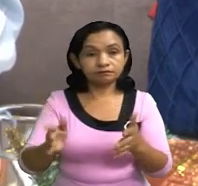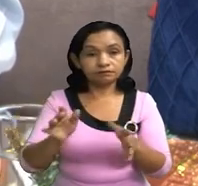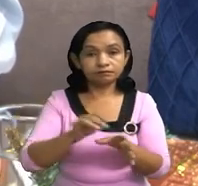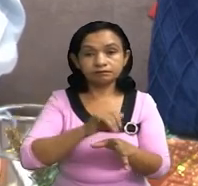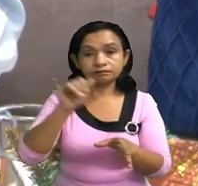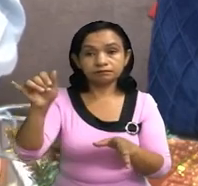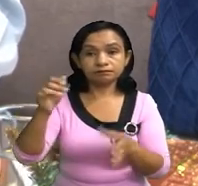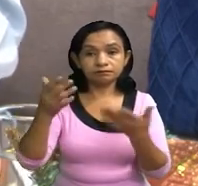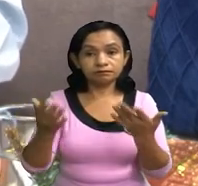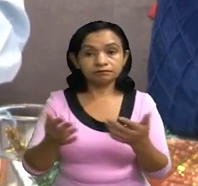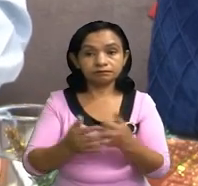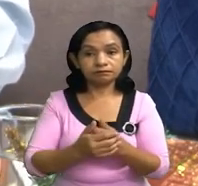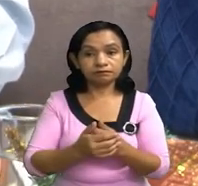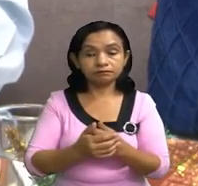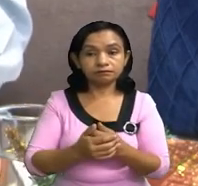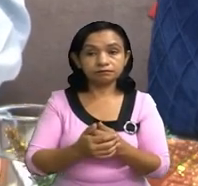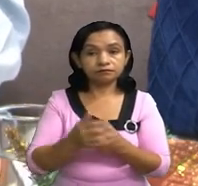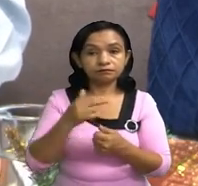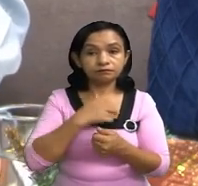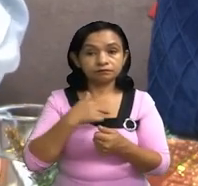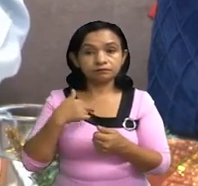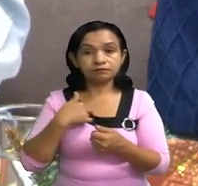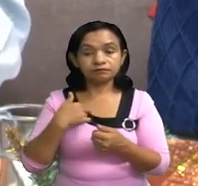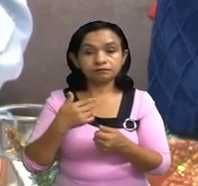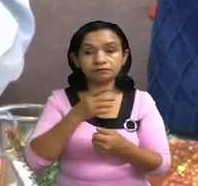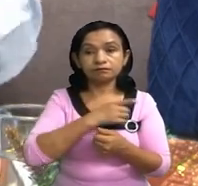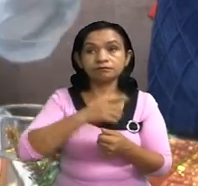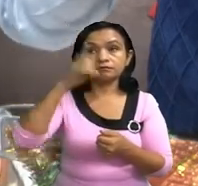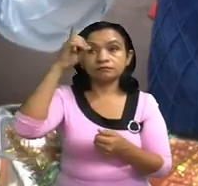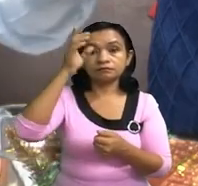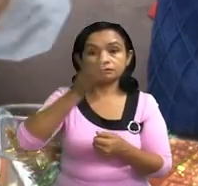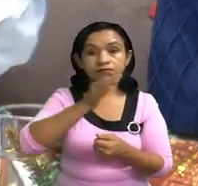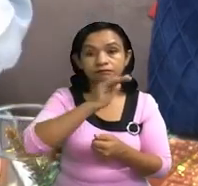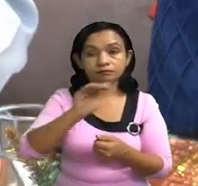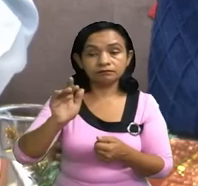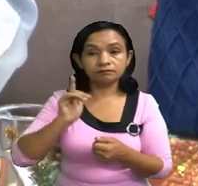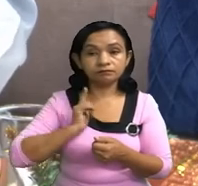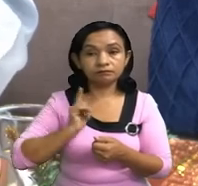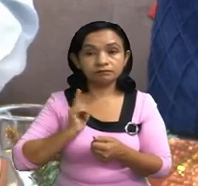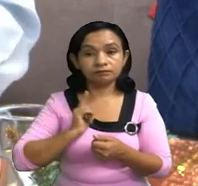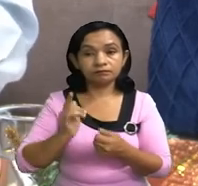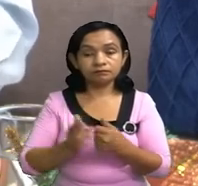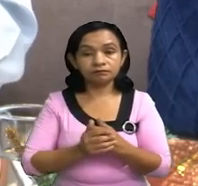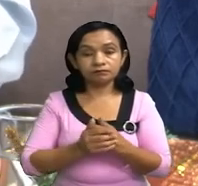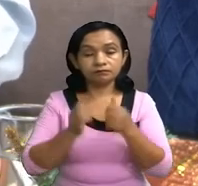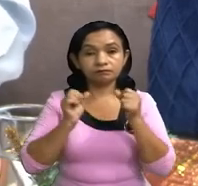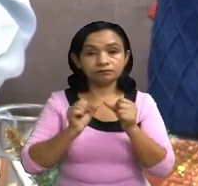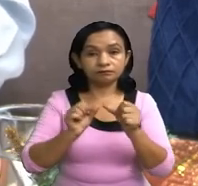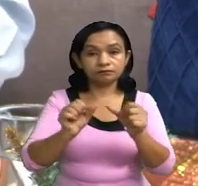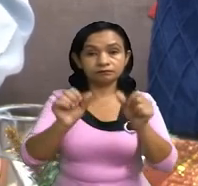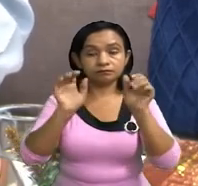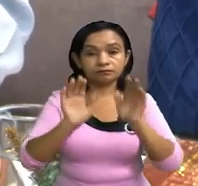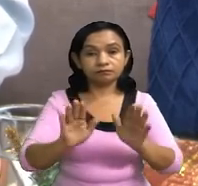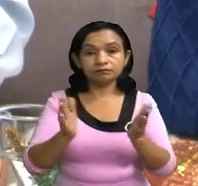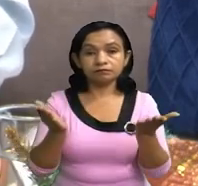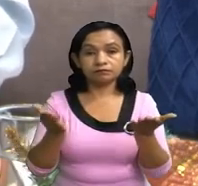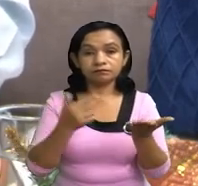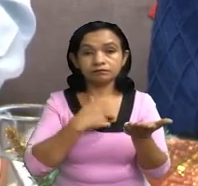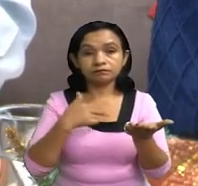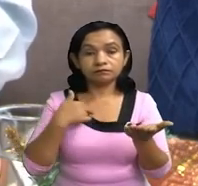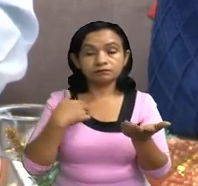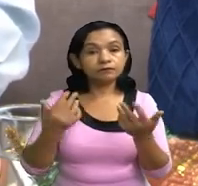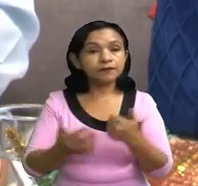que está ahora, pues no sé en qué está haciendo. Dios lo bendiga y lo tenga ahí y que ahí siga, ¿verdad? Entonces,